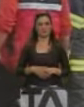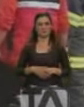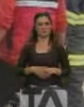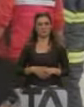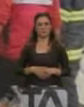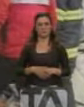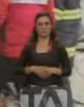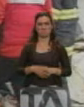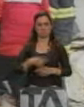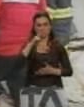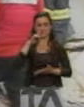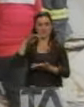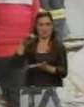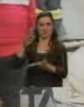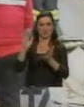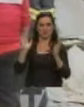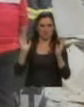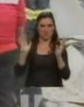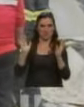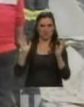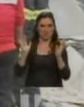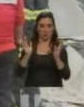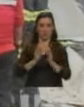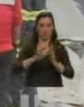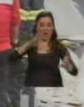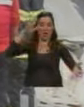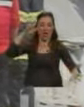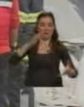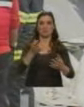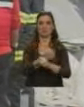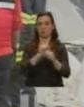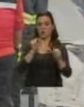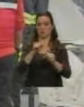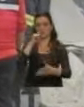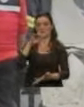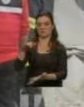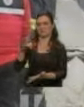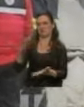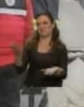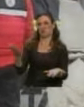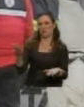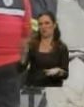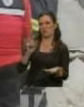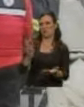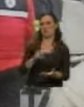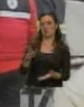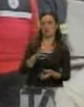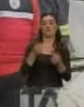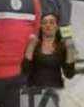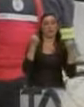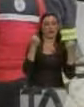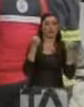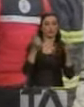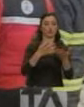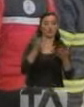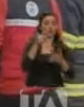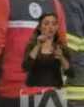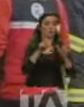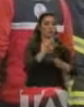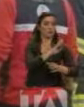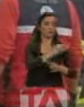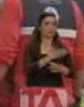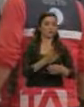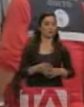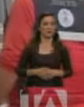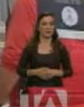gas puede que sea alguna otra cosa más grande. ¿Algún otro tanque de mayor potencia? No sé. Muy